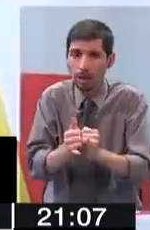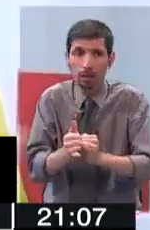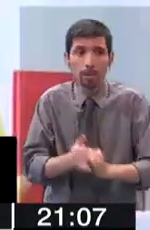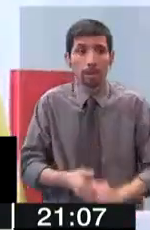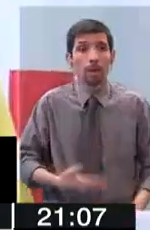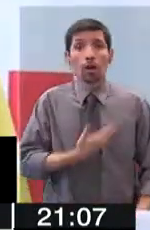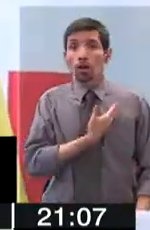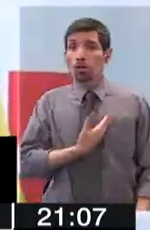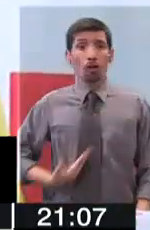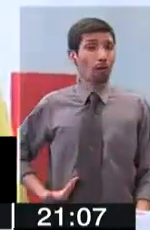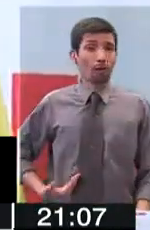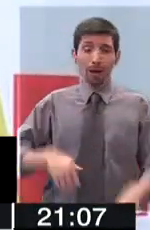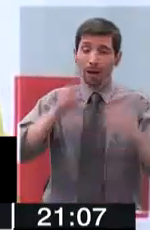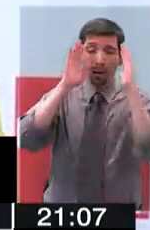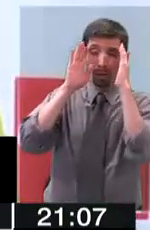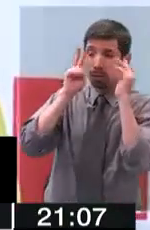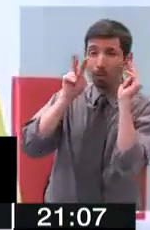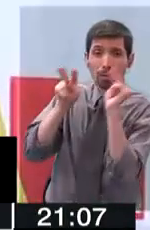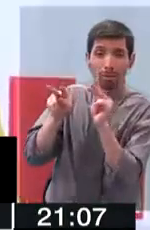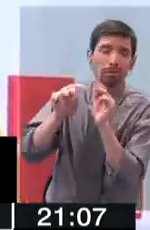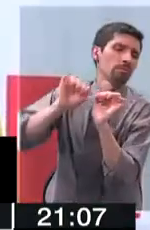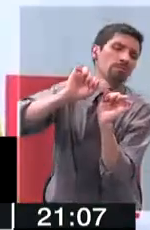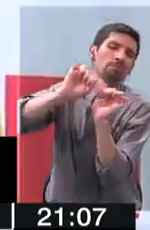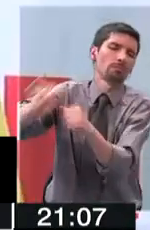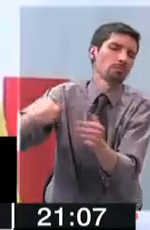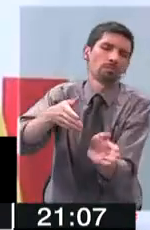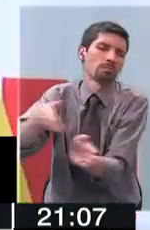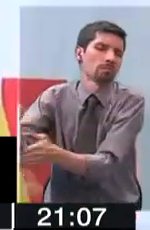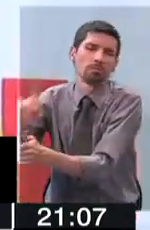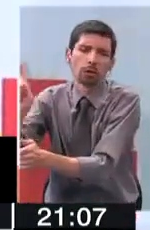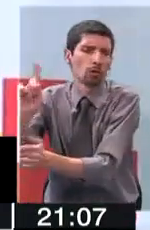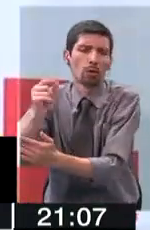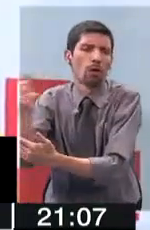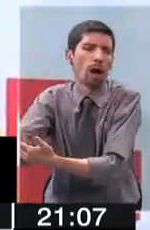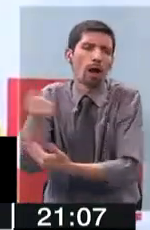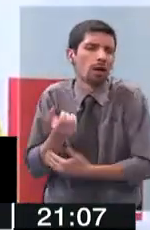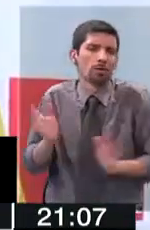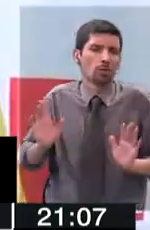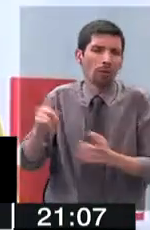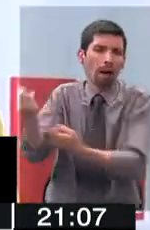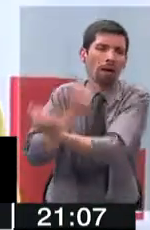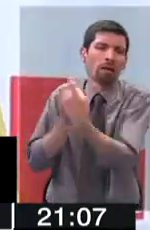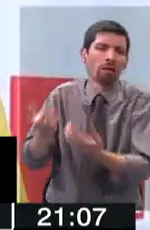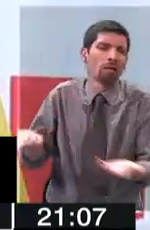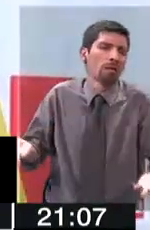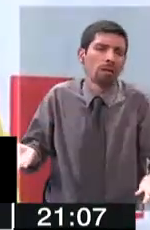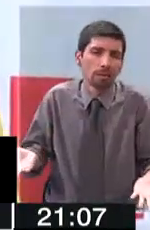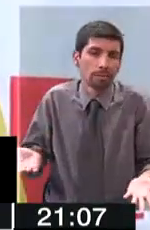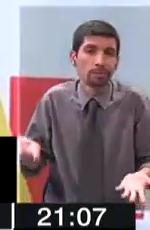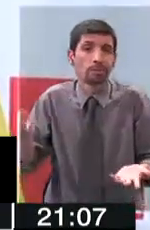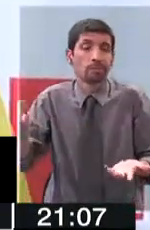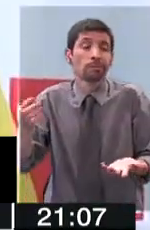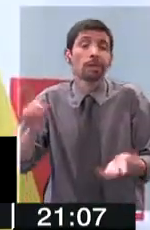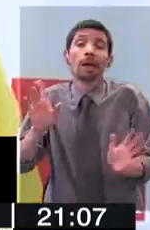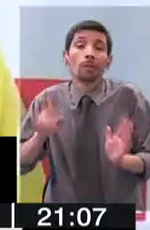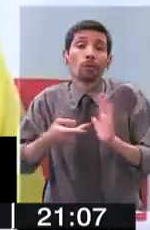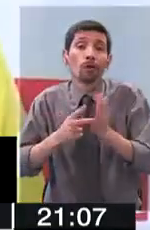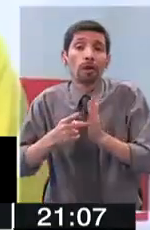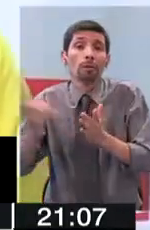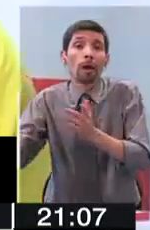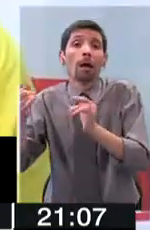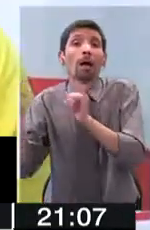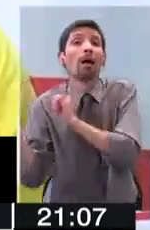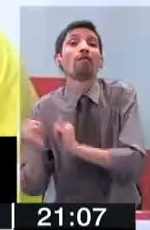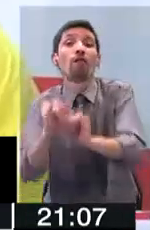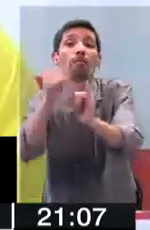va a distraer en críticas que en realidad no son constructivas, no conducen a nadie, que muchas veces desinforman a la población. El